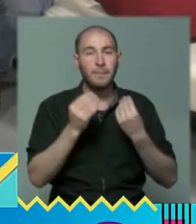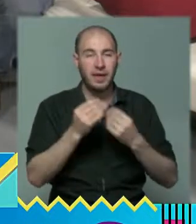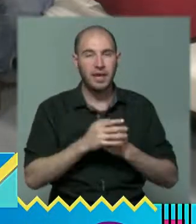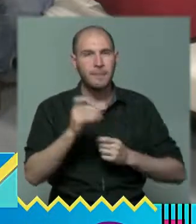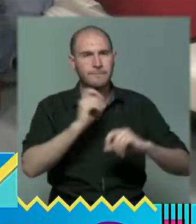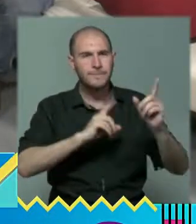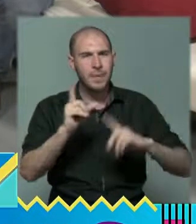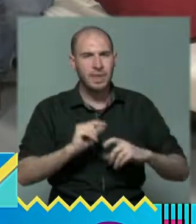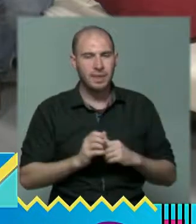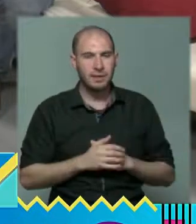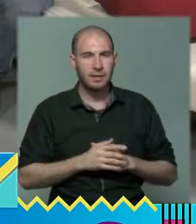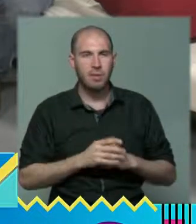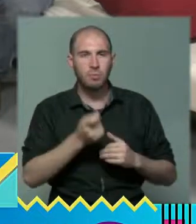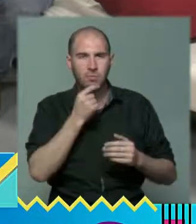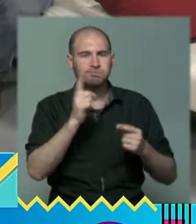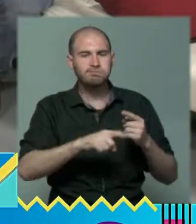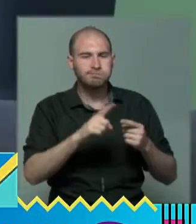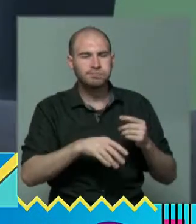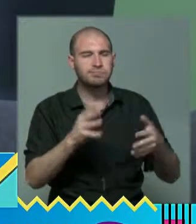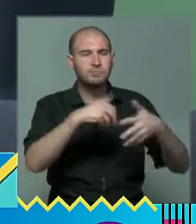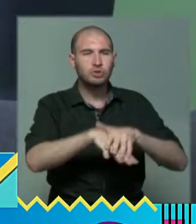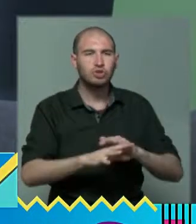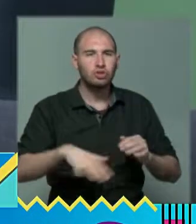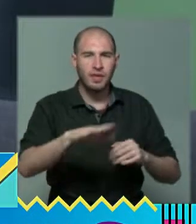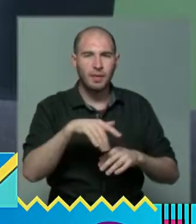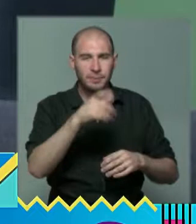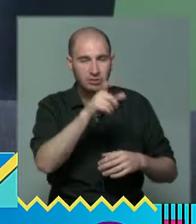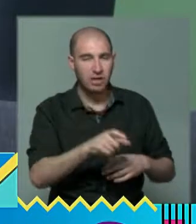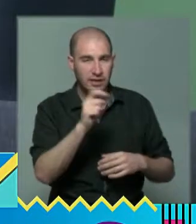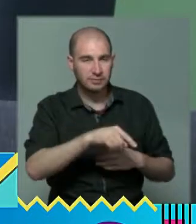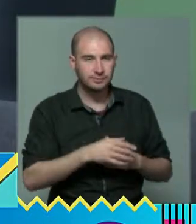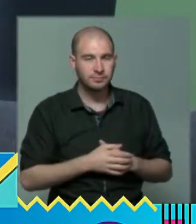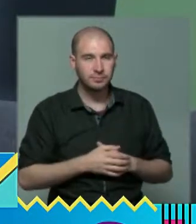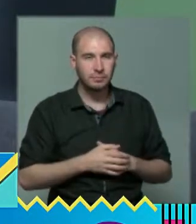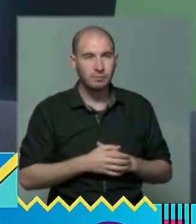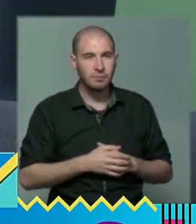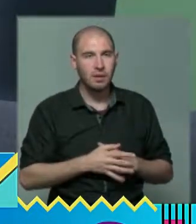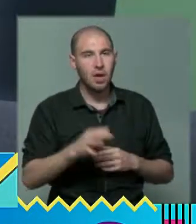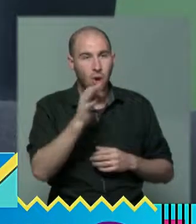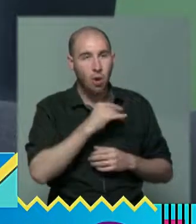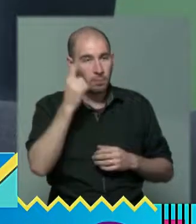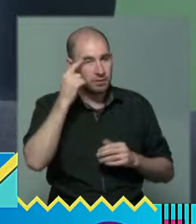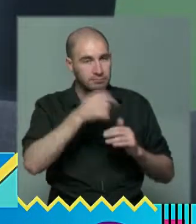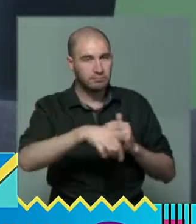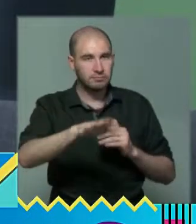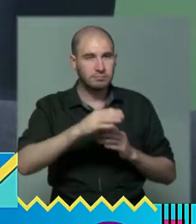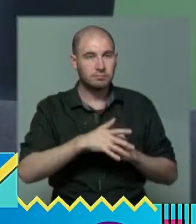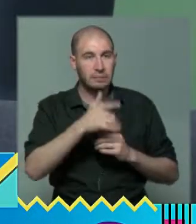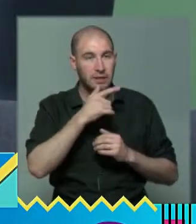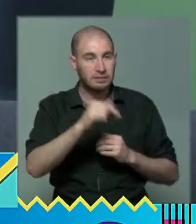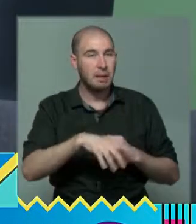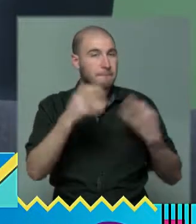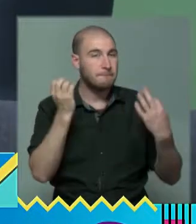medir justamente el grado de reinserción social que pudiera tener esa persona o no. Digo, desde este punto de vista me parece mucho